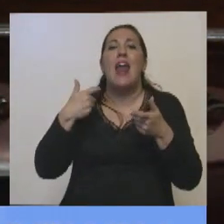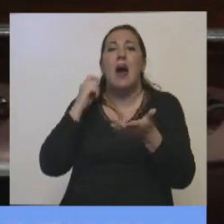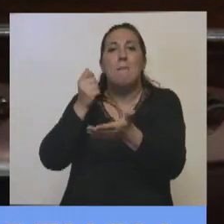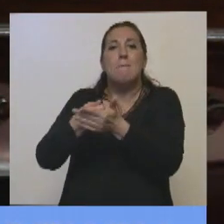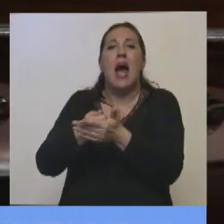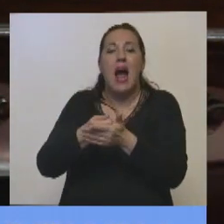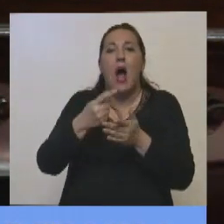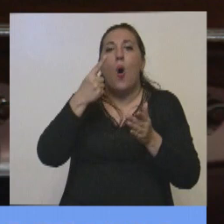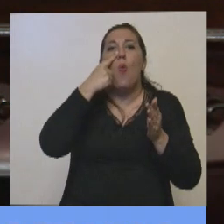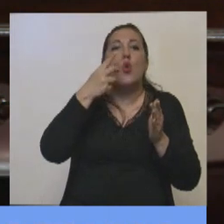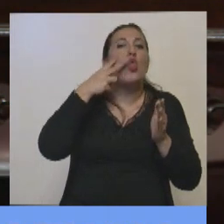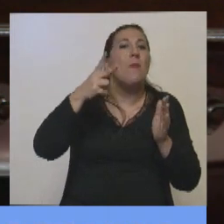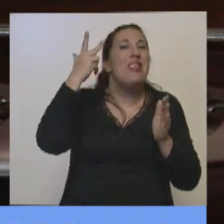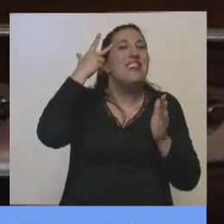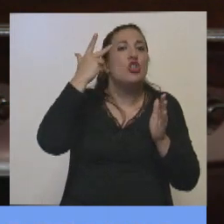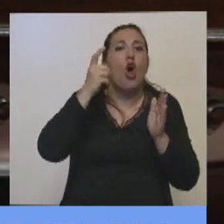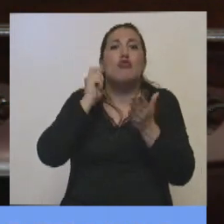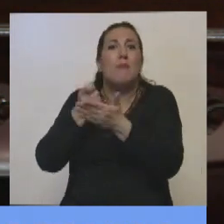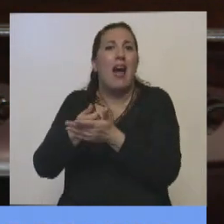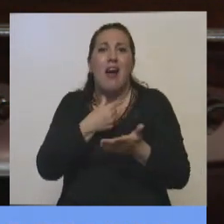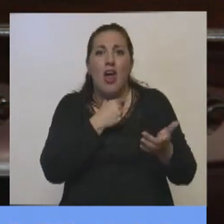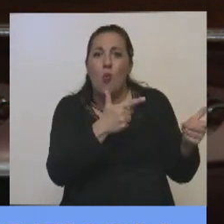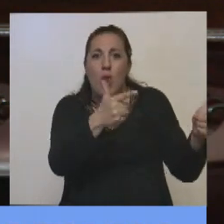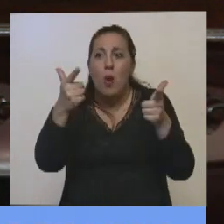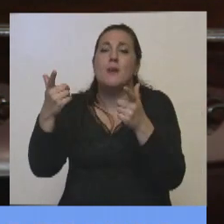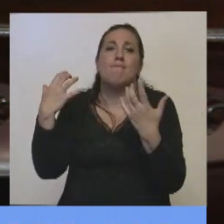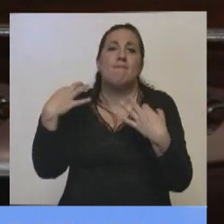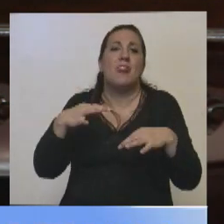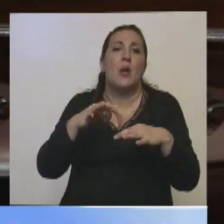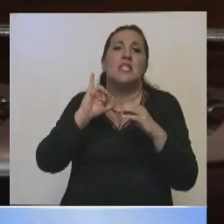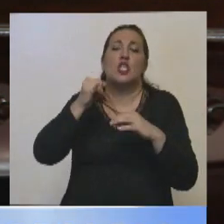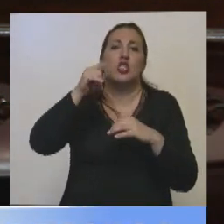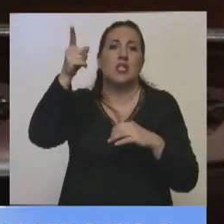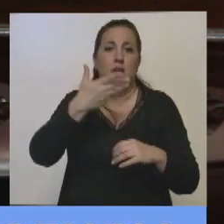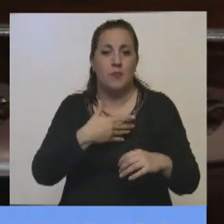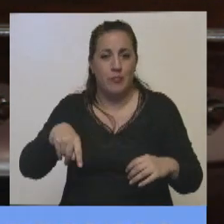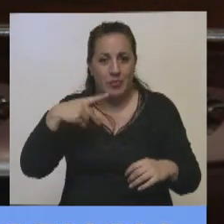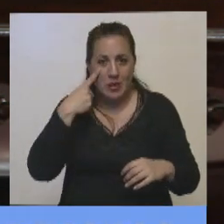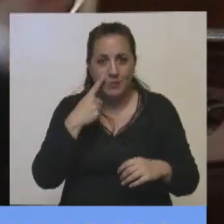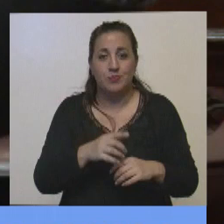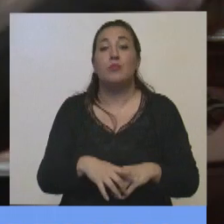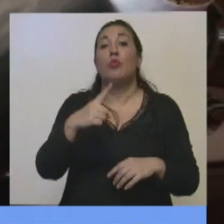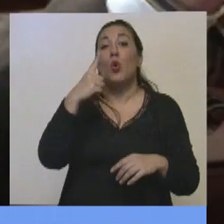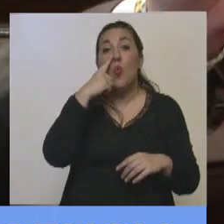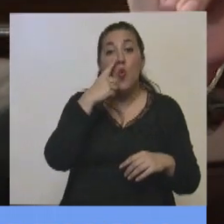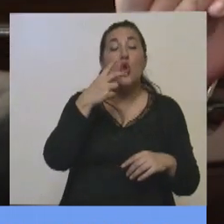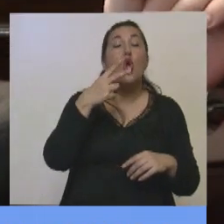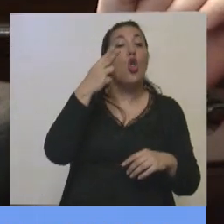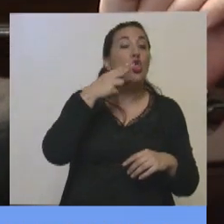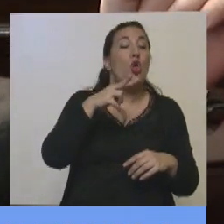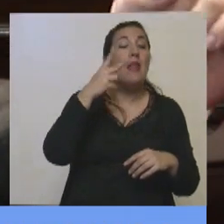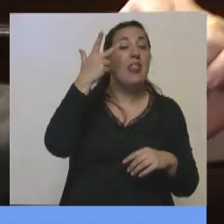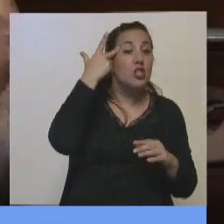18 en adelante junio del 18 le habló por si eso fuera poco en junio del 18 a septiembre del